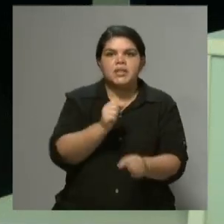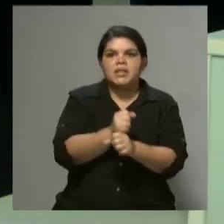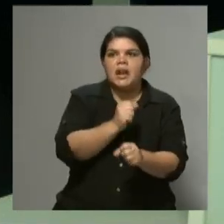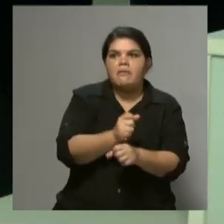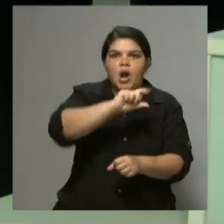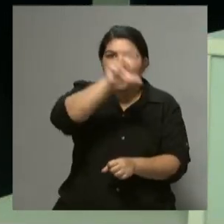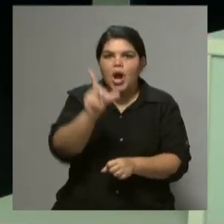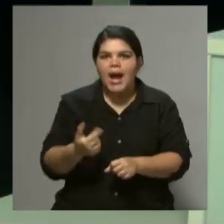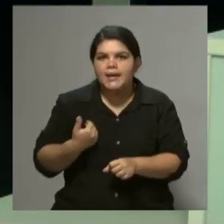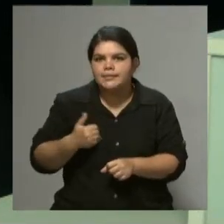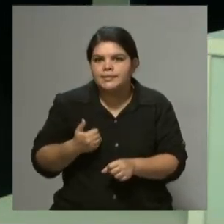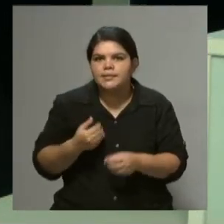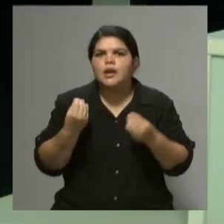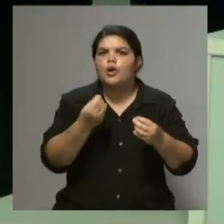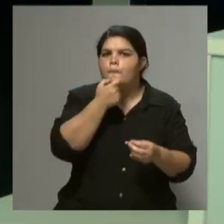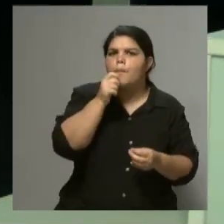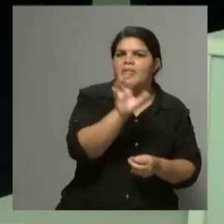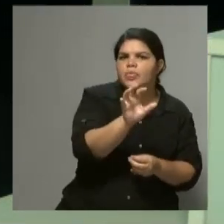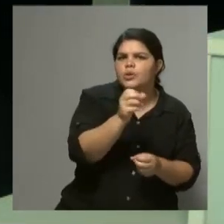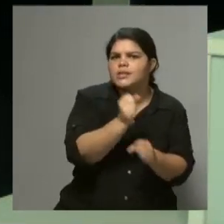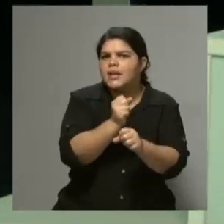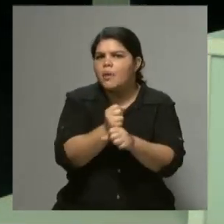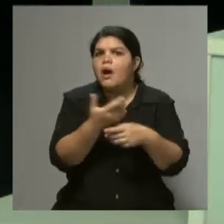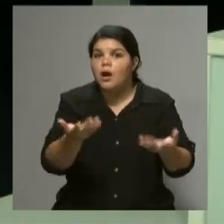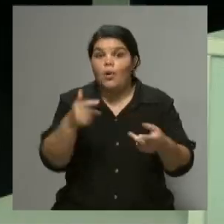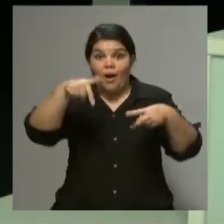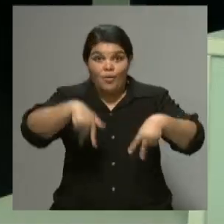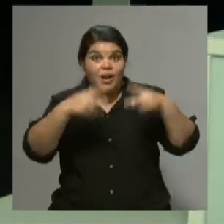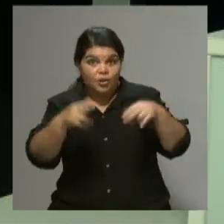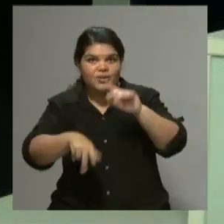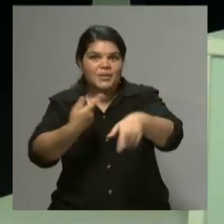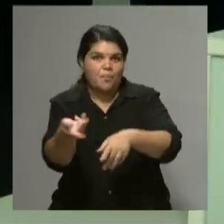y específicamente en Mendoza? Vamos a ir a un corte, ya regresamos.